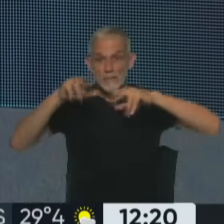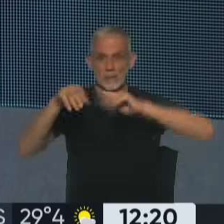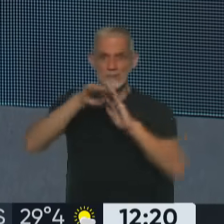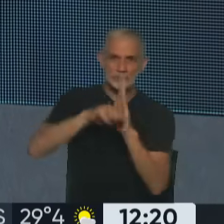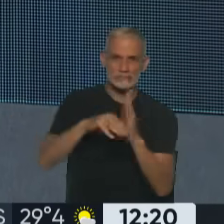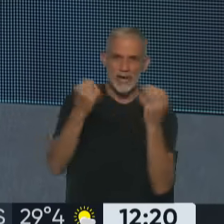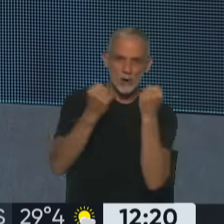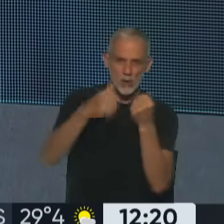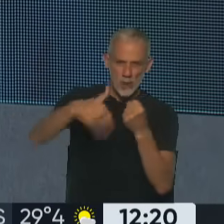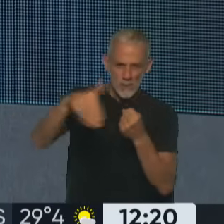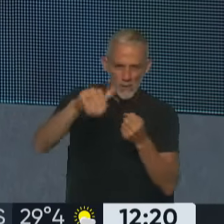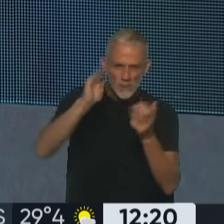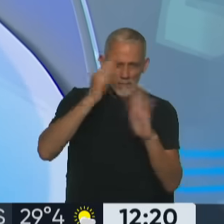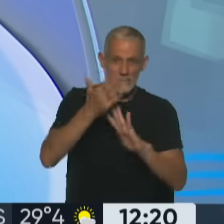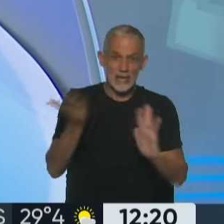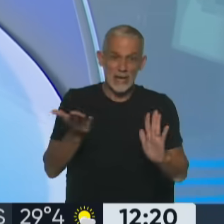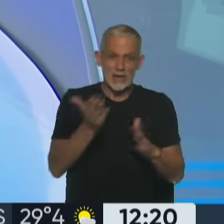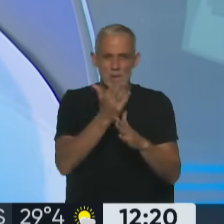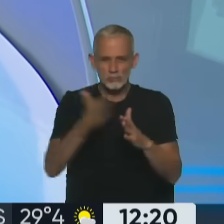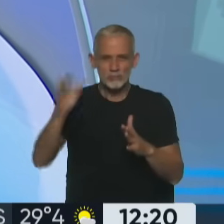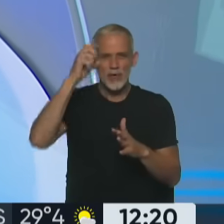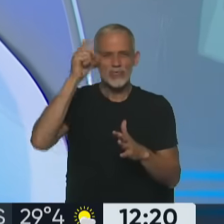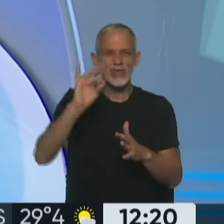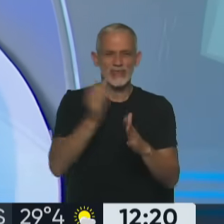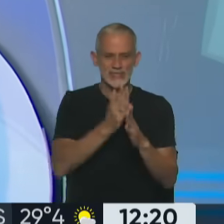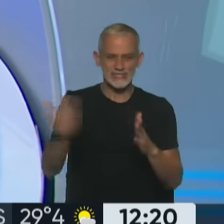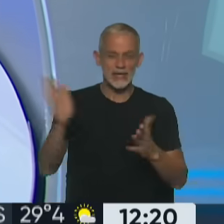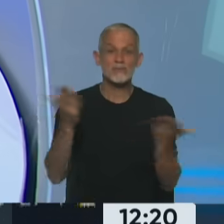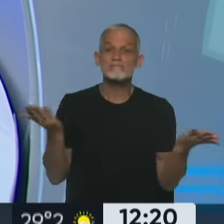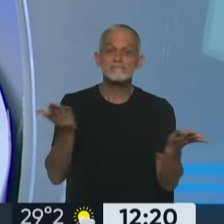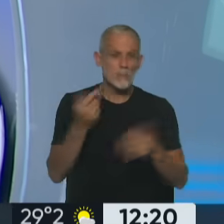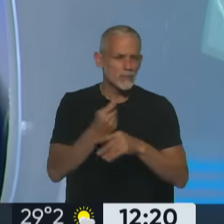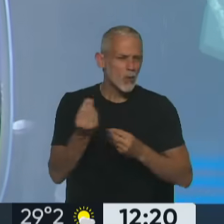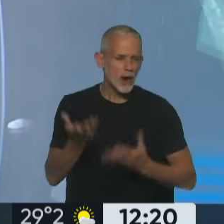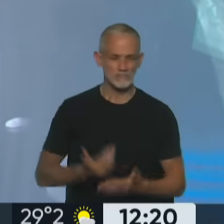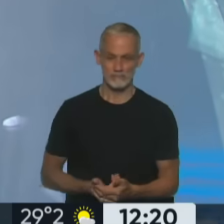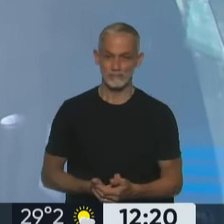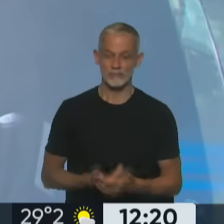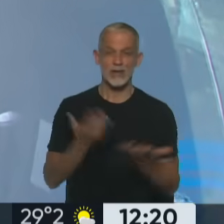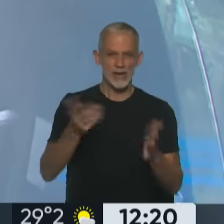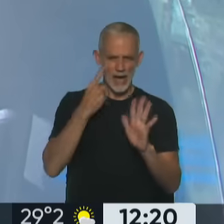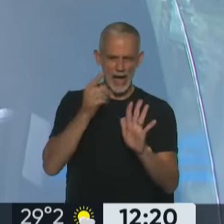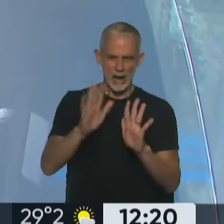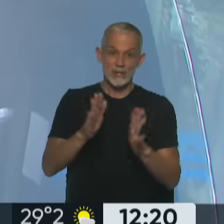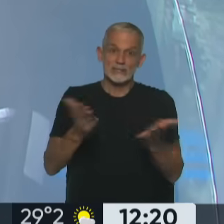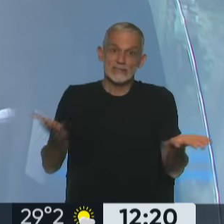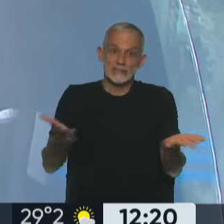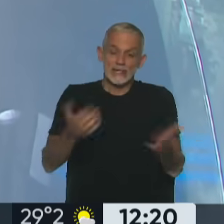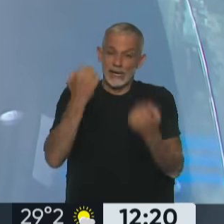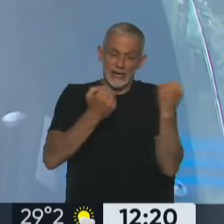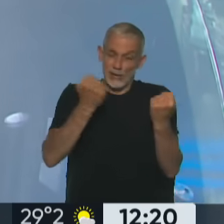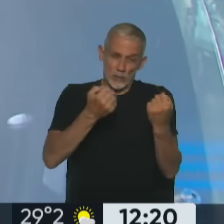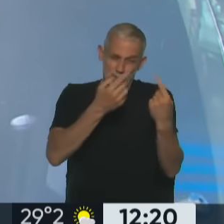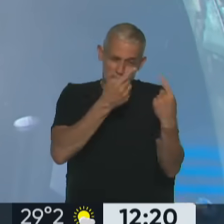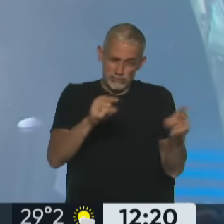estará implementando Javier Milei a partir del 10 de diciembre. ¿Por dónde querés arrancar? Sí, a ver, una vuelta de página Sí. indudable en la economía